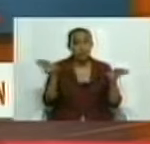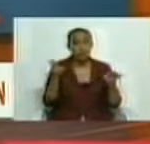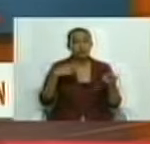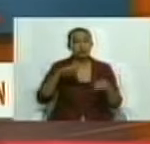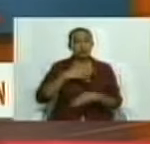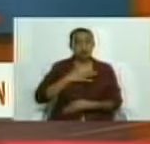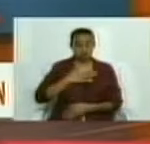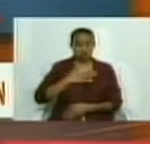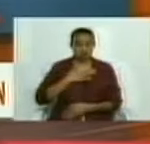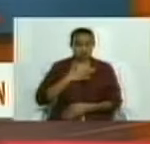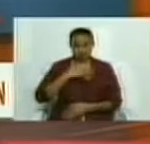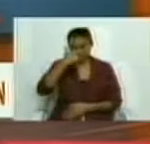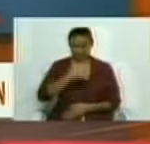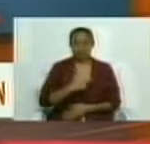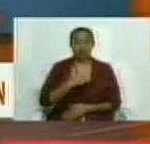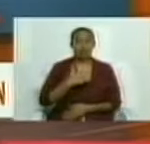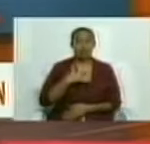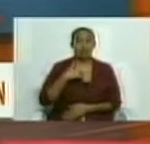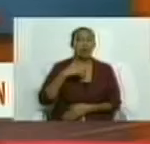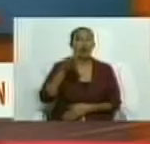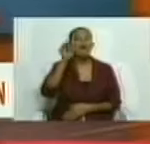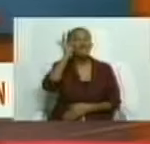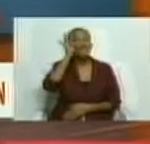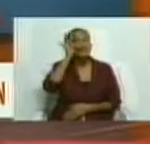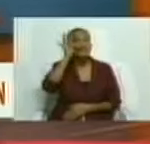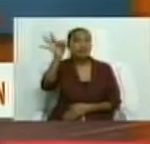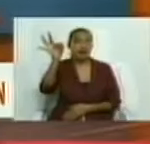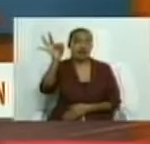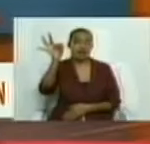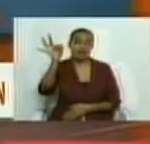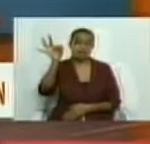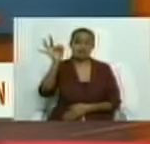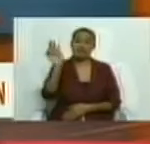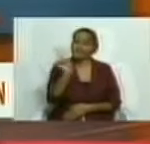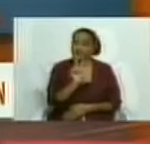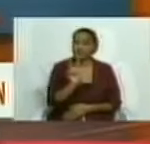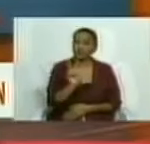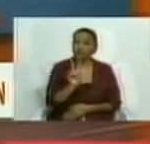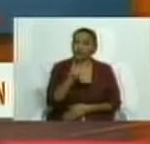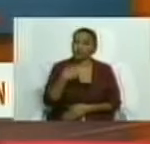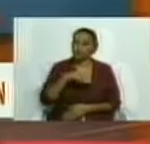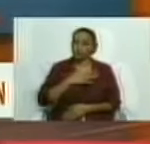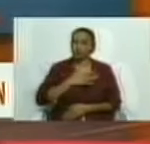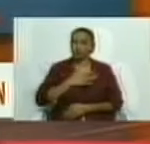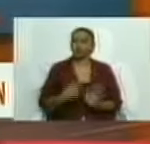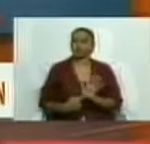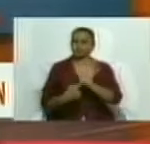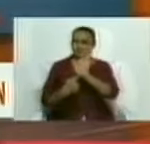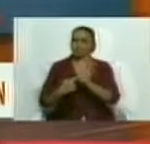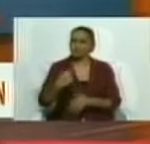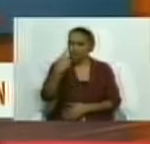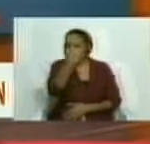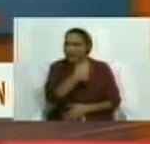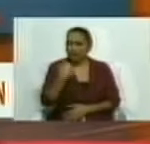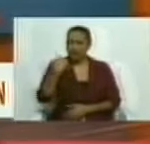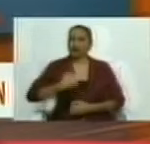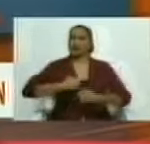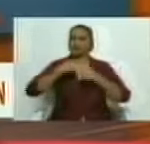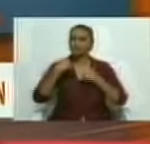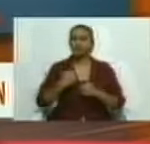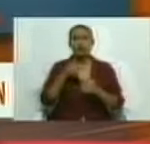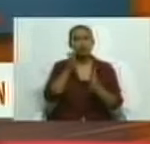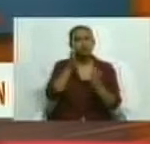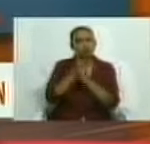fiscal general de la república En nombre del sistema de Justicia venezolano tenemos que dar la cara enfrentando esa